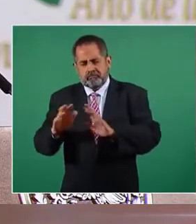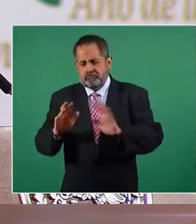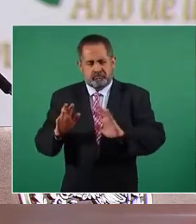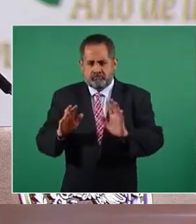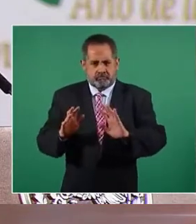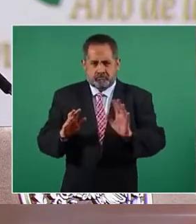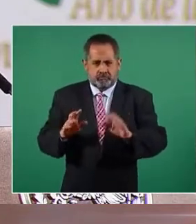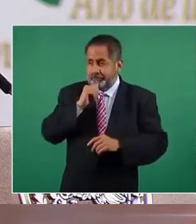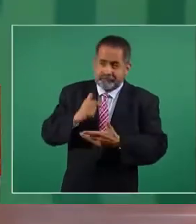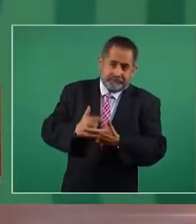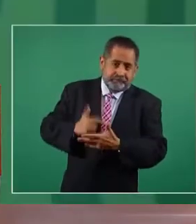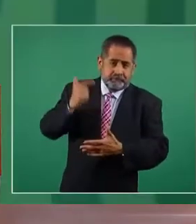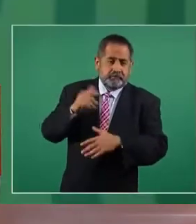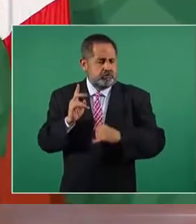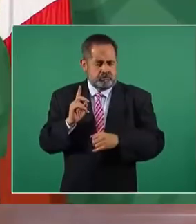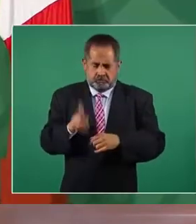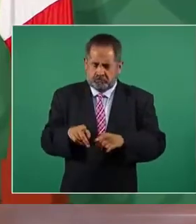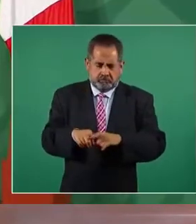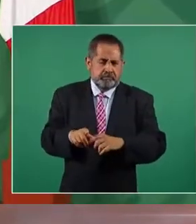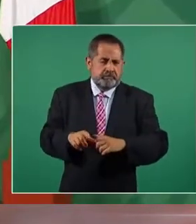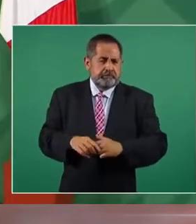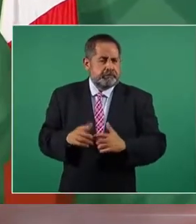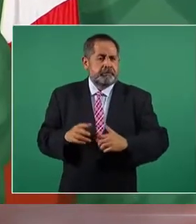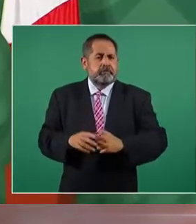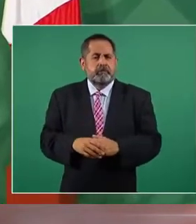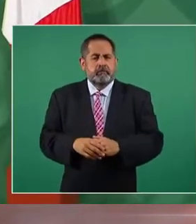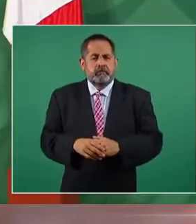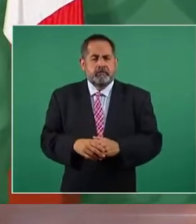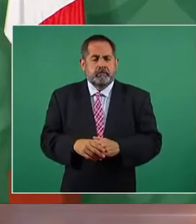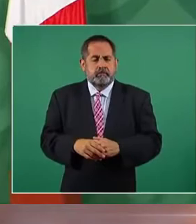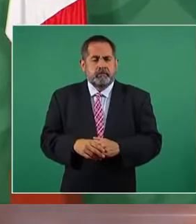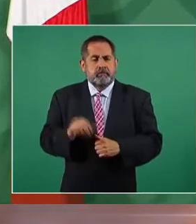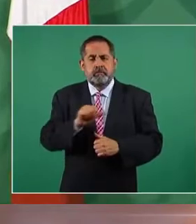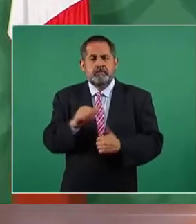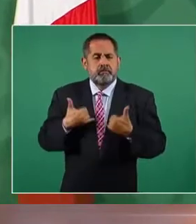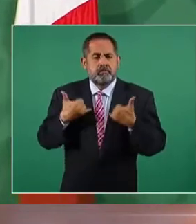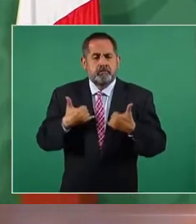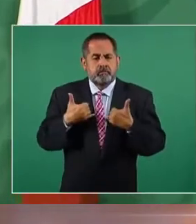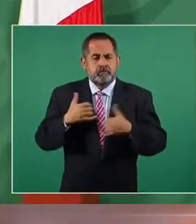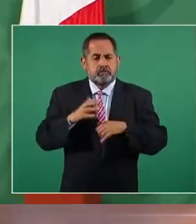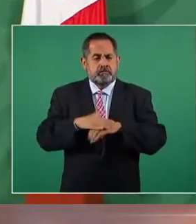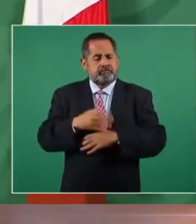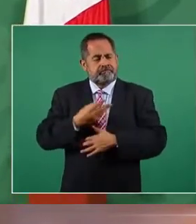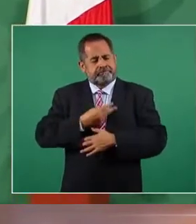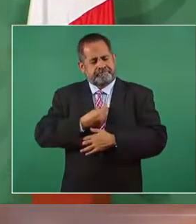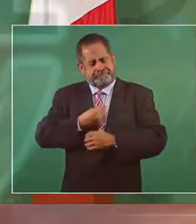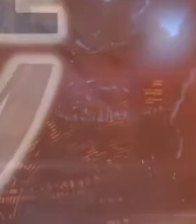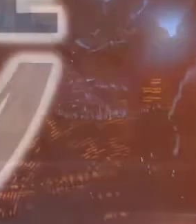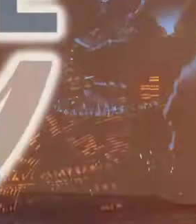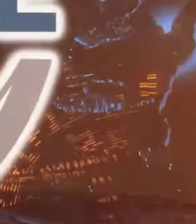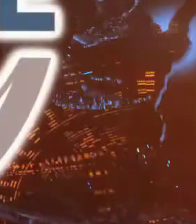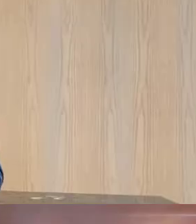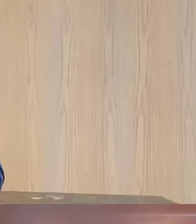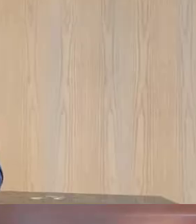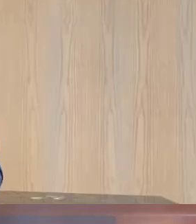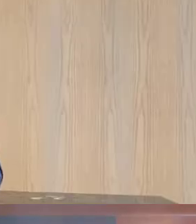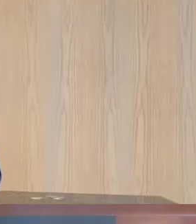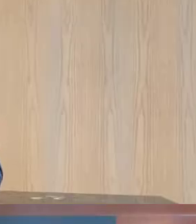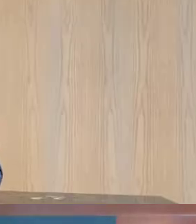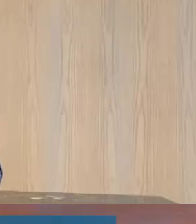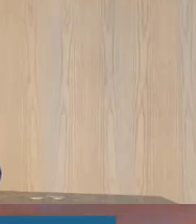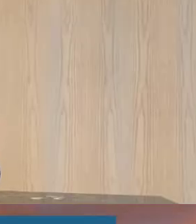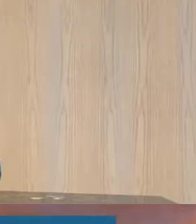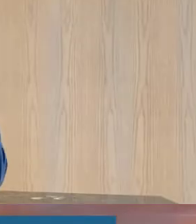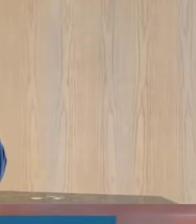un asunto grave. Entonces, los jóvenes tienen más resistencia. Así que,